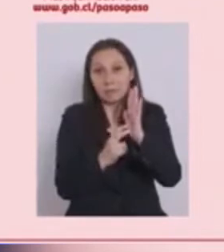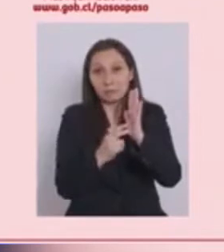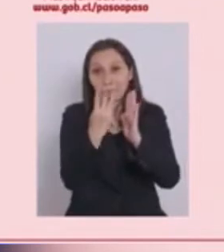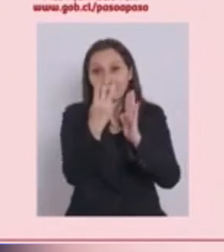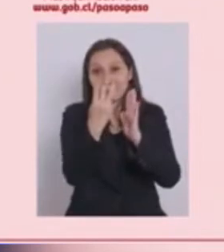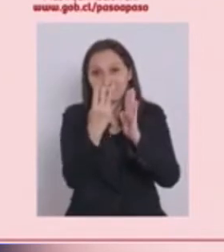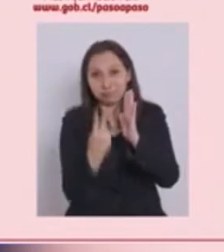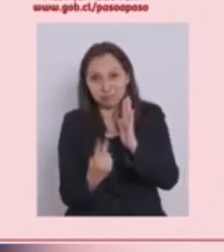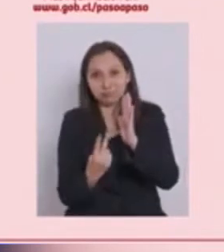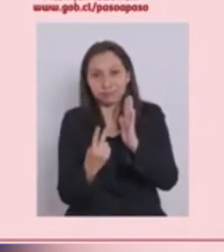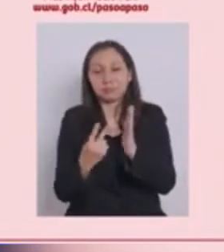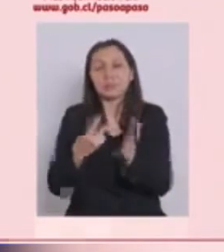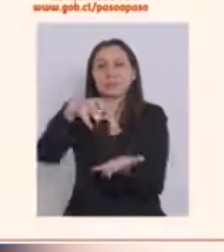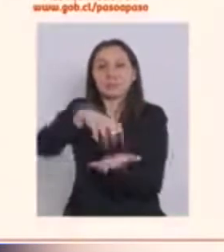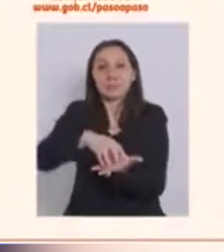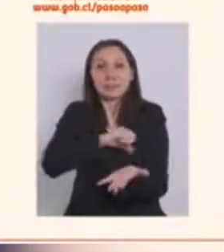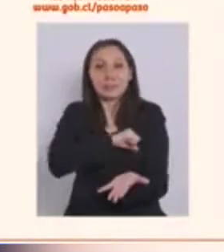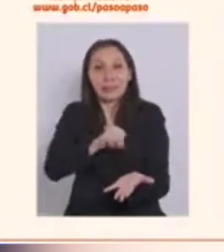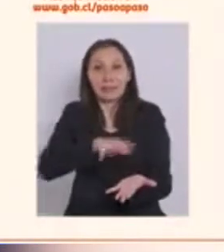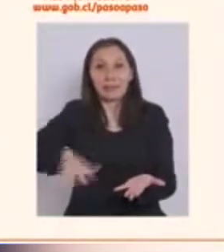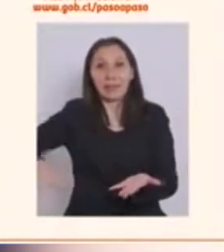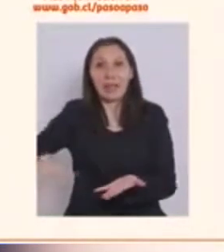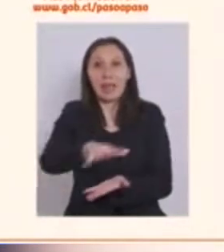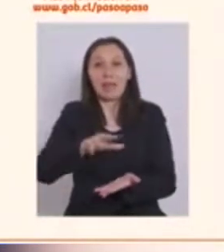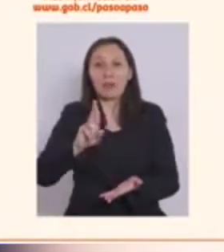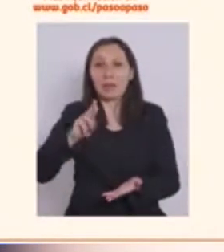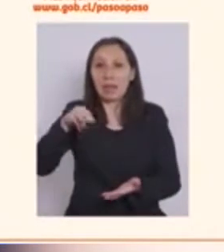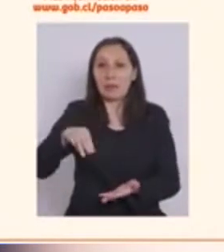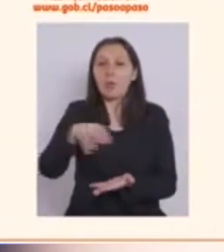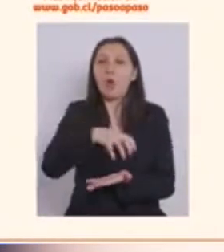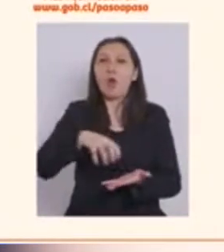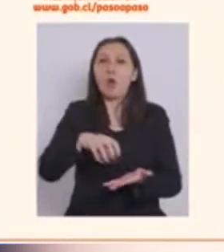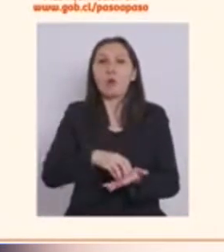Retroceden a transición en la región metropolitana,